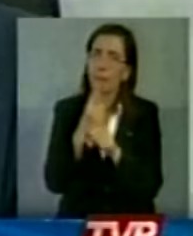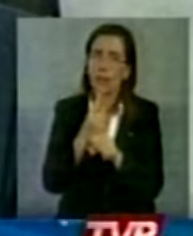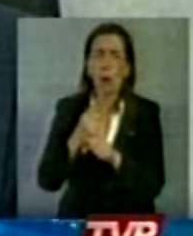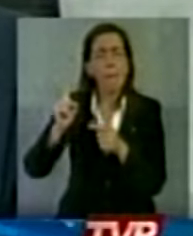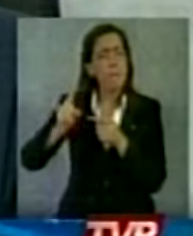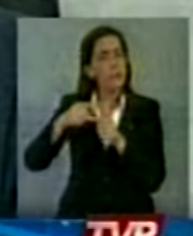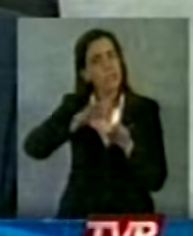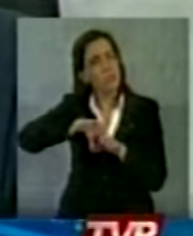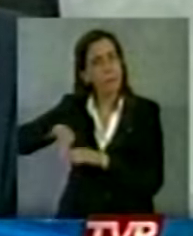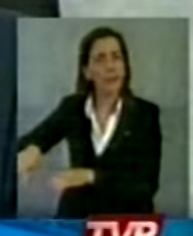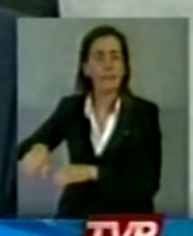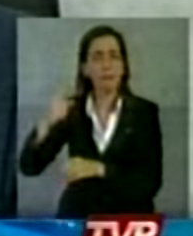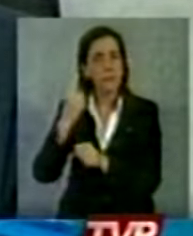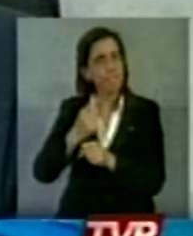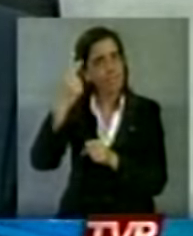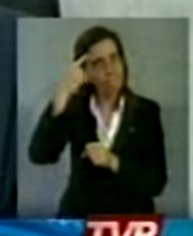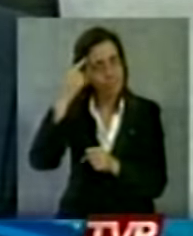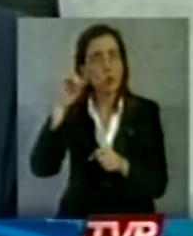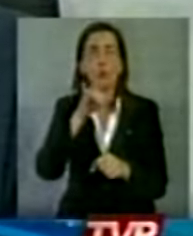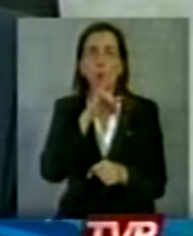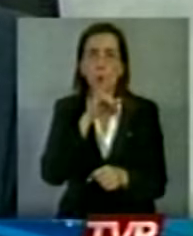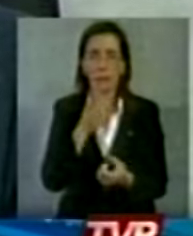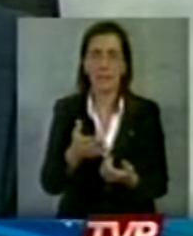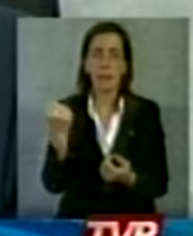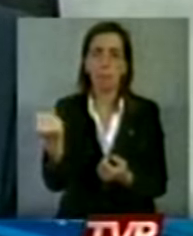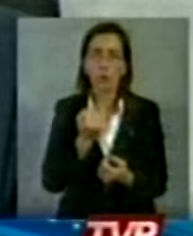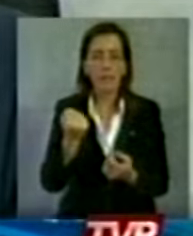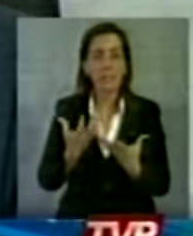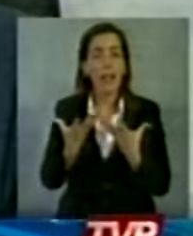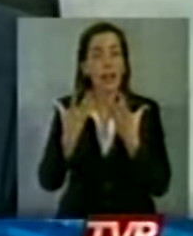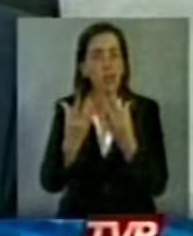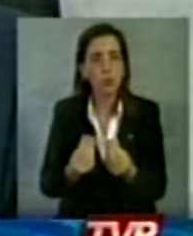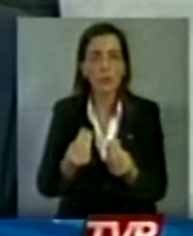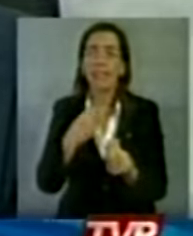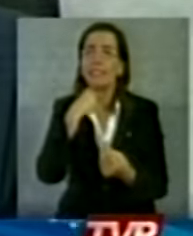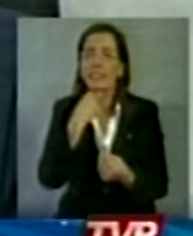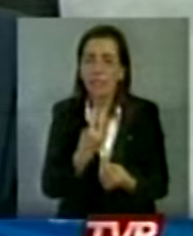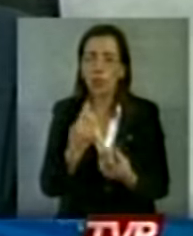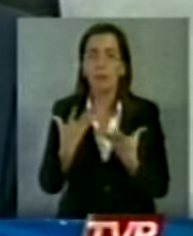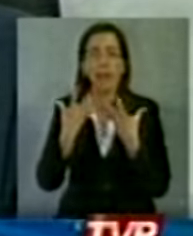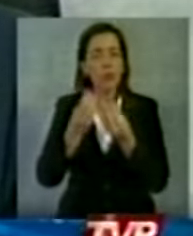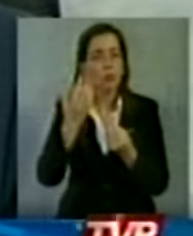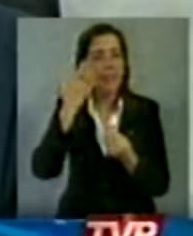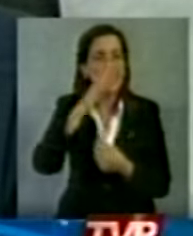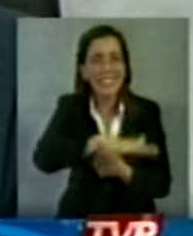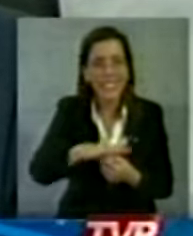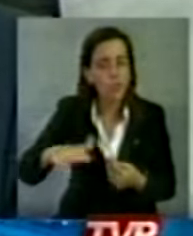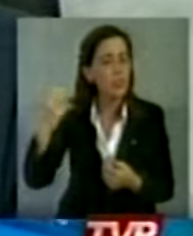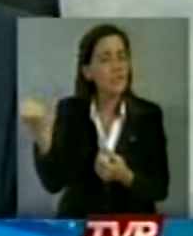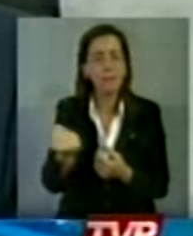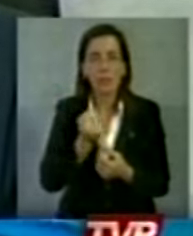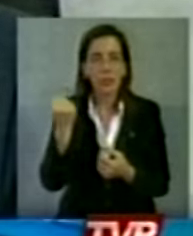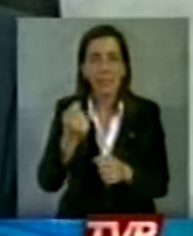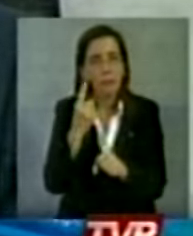partidos políticos y el bienestar de nuestros hijos y nuestros nietos antes